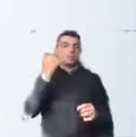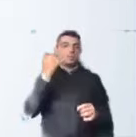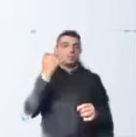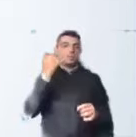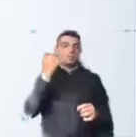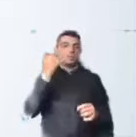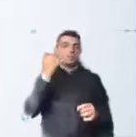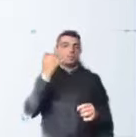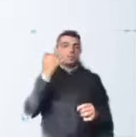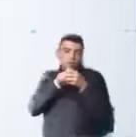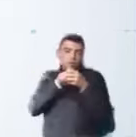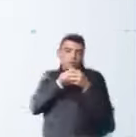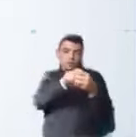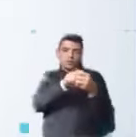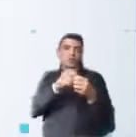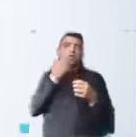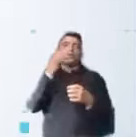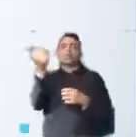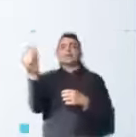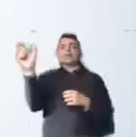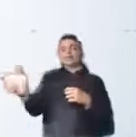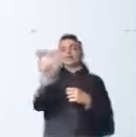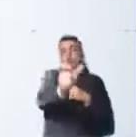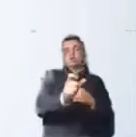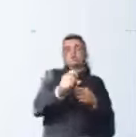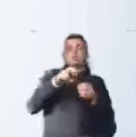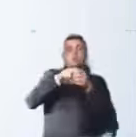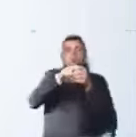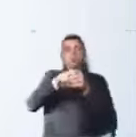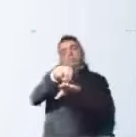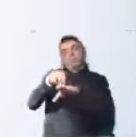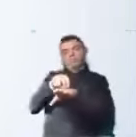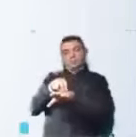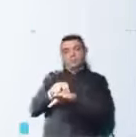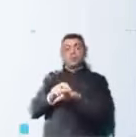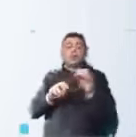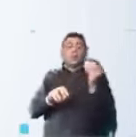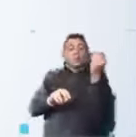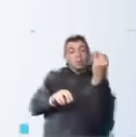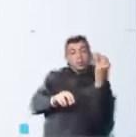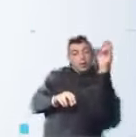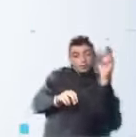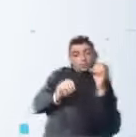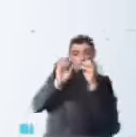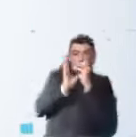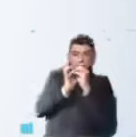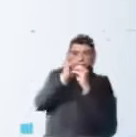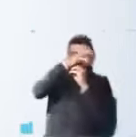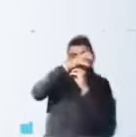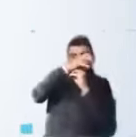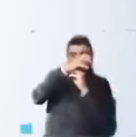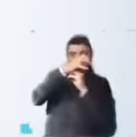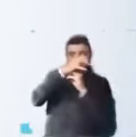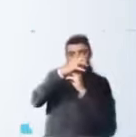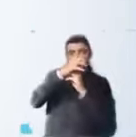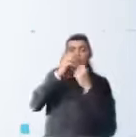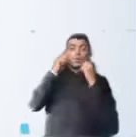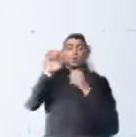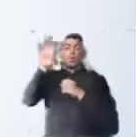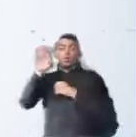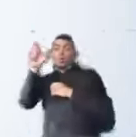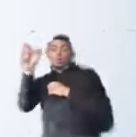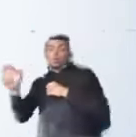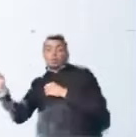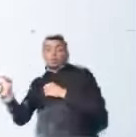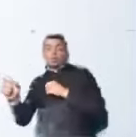solo uno está, digamos que, infectado con el COVID-19. 9 personas de esas tienen tapabocas y el que